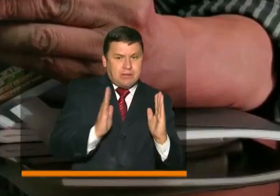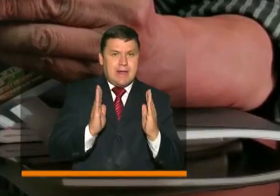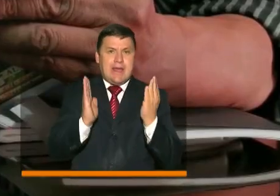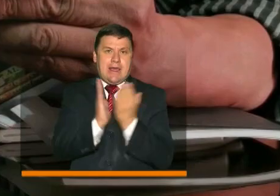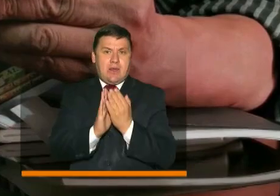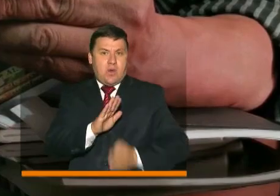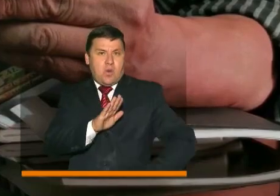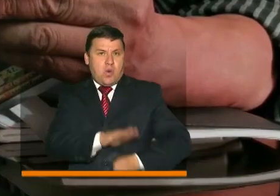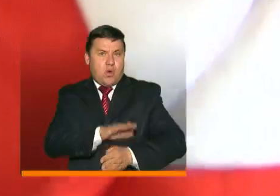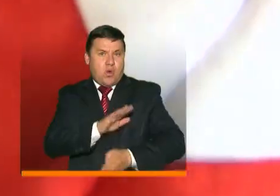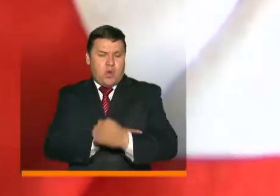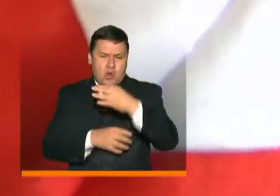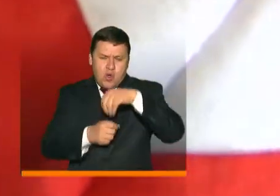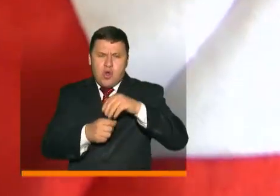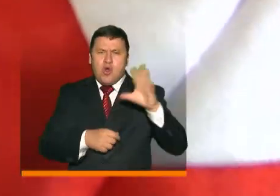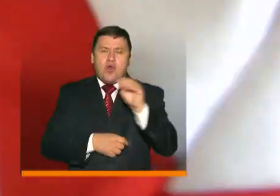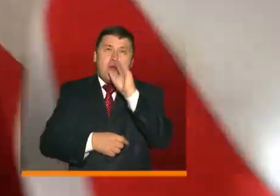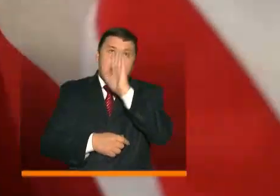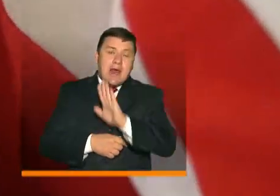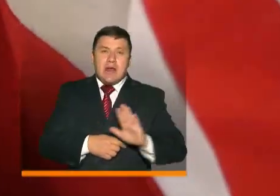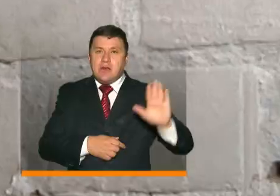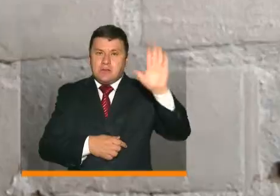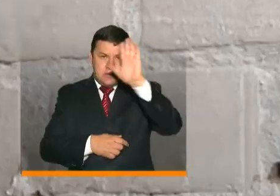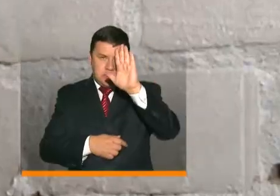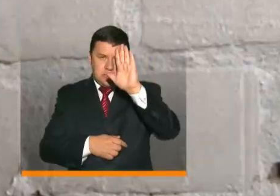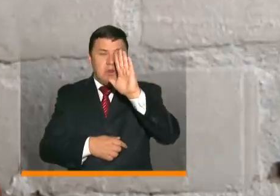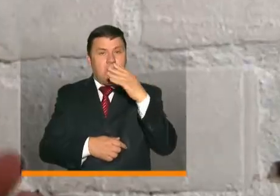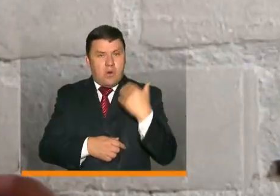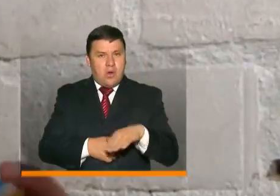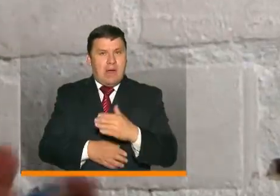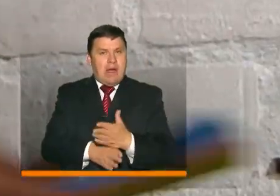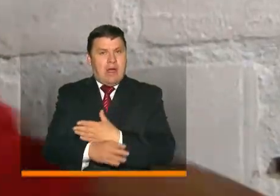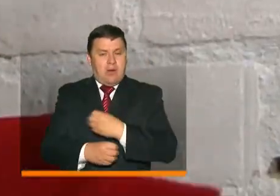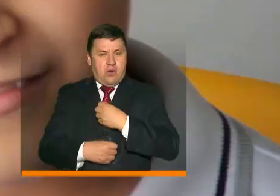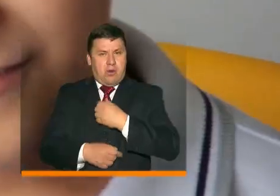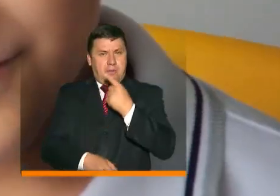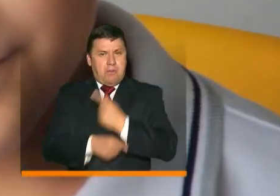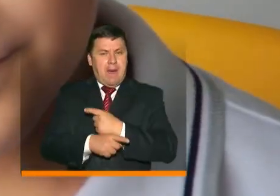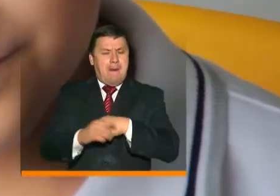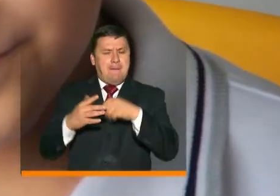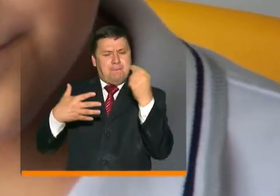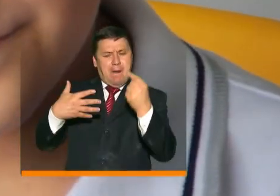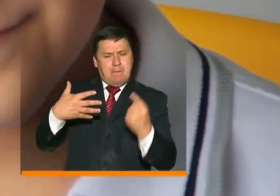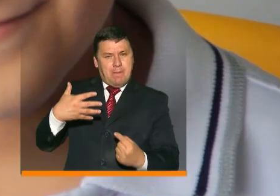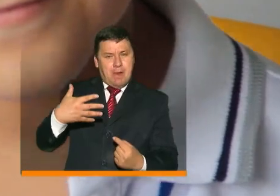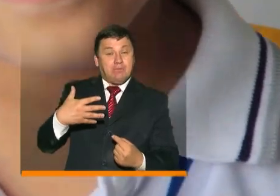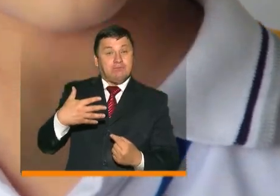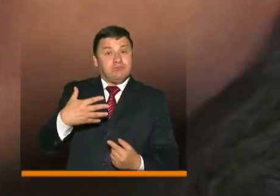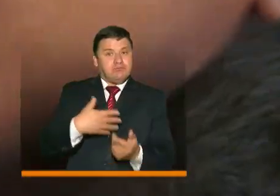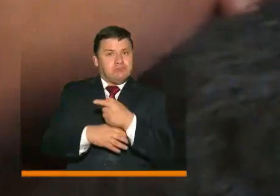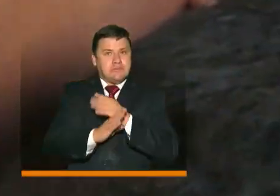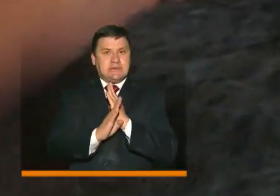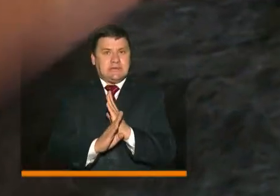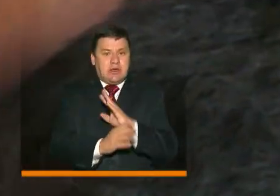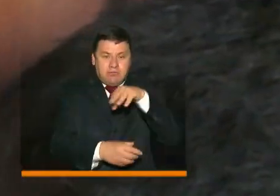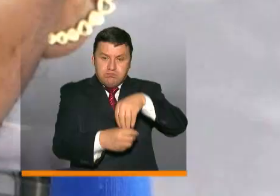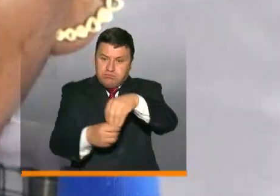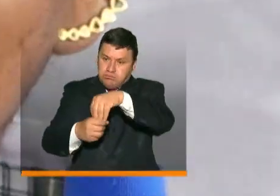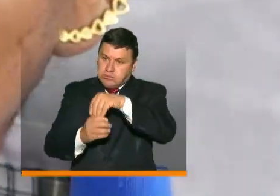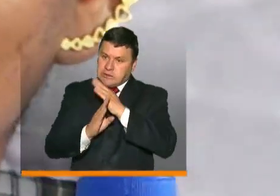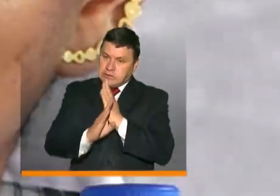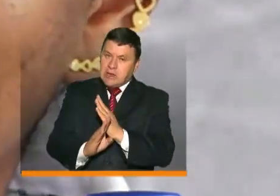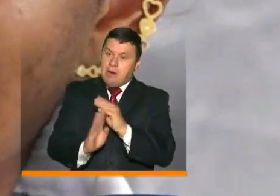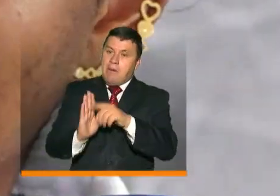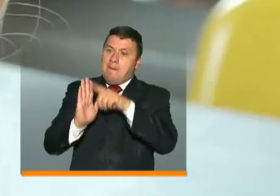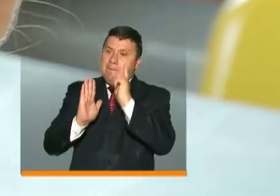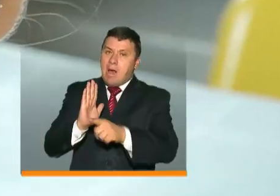educación continúe llegando a todo el territorio nacional de manera oportuna y pertinente, bajo condiciones seguras y dando continuidad a